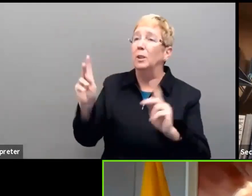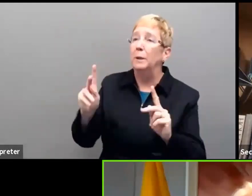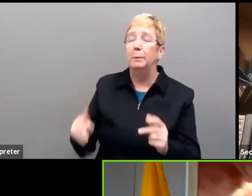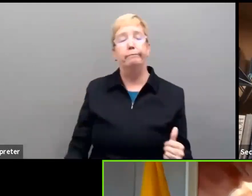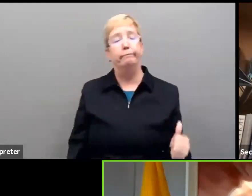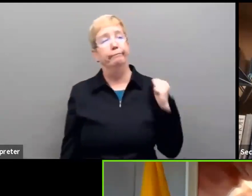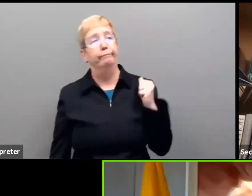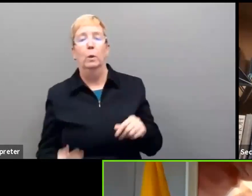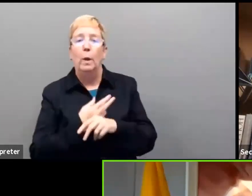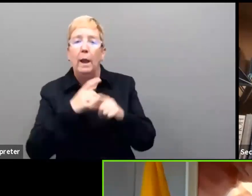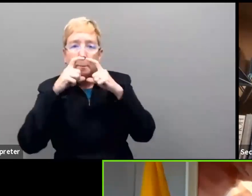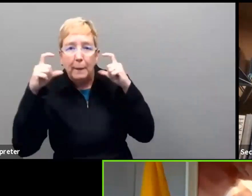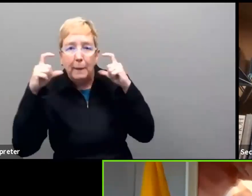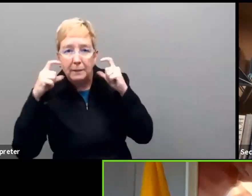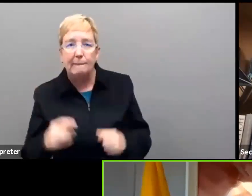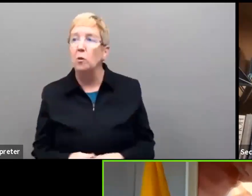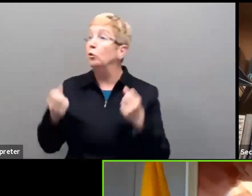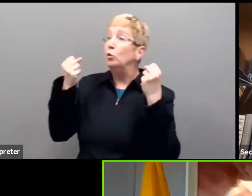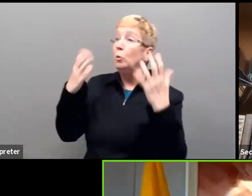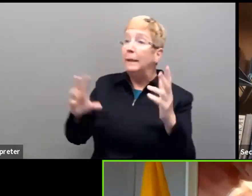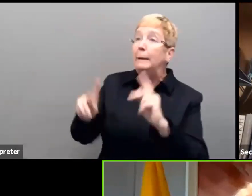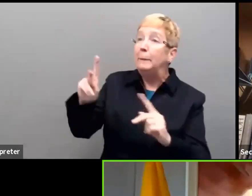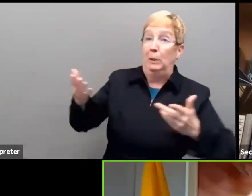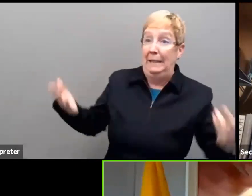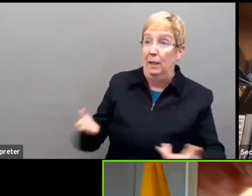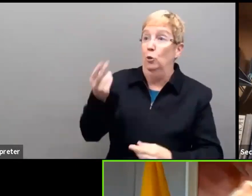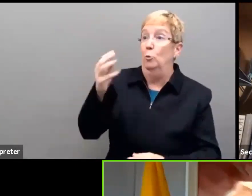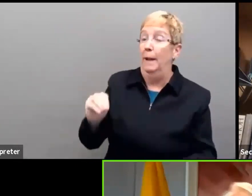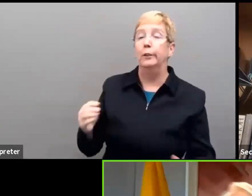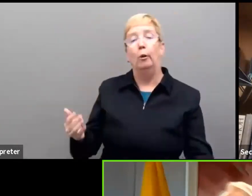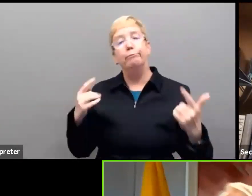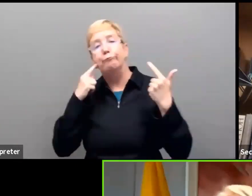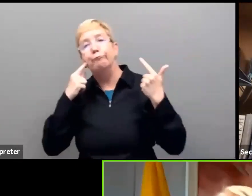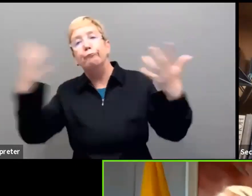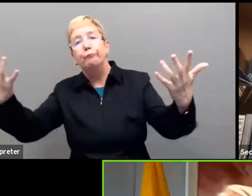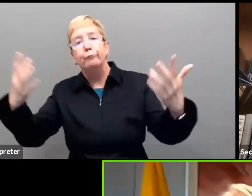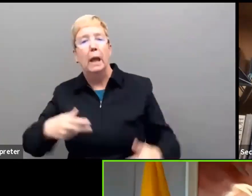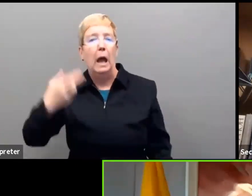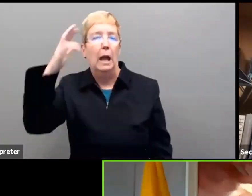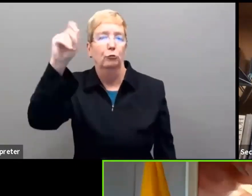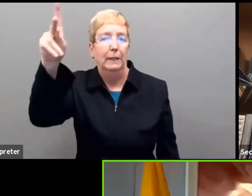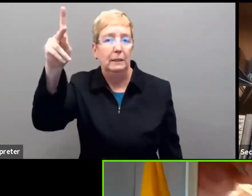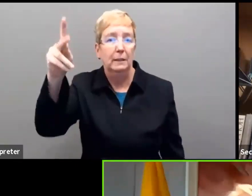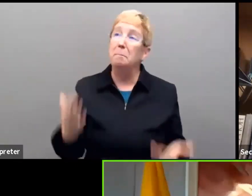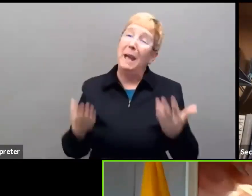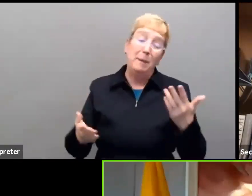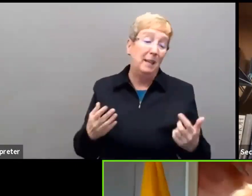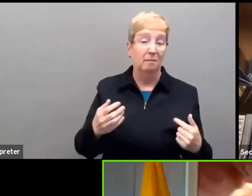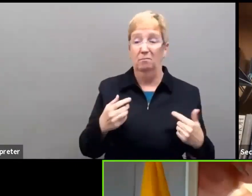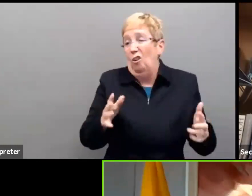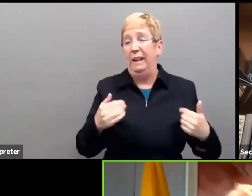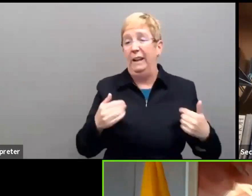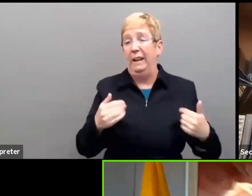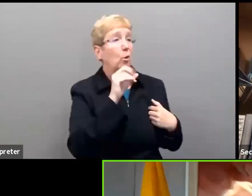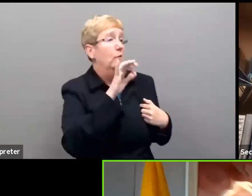que no suficientes personas sean vacunado y demasiados nuevos mexicanos están fracasando al rehusar